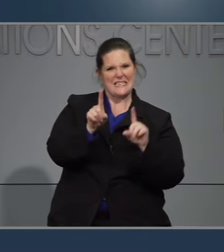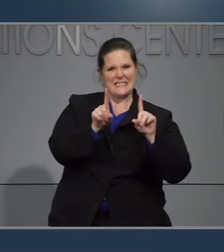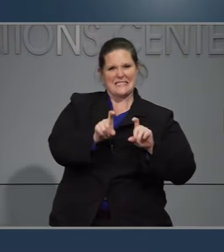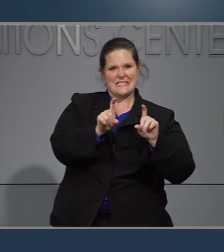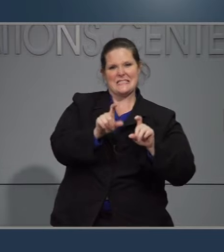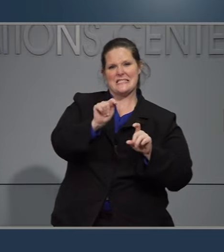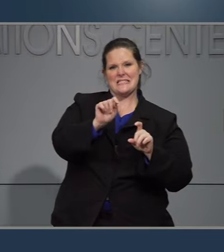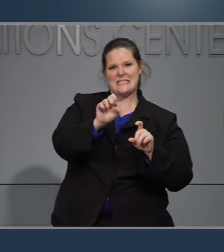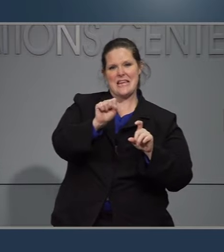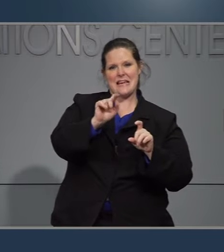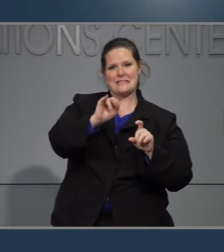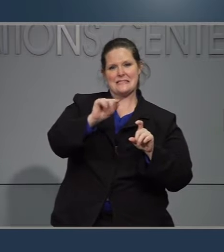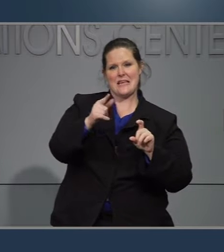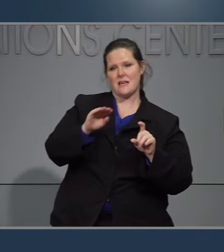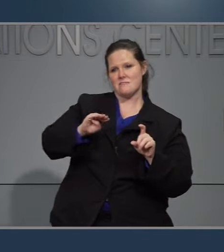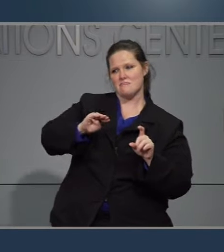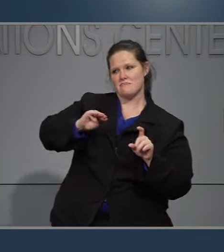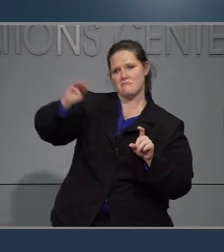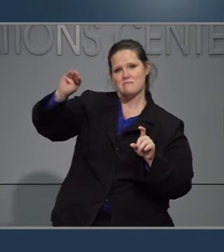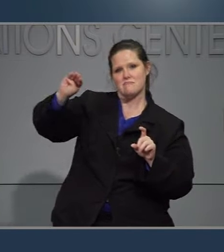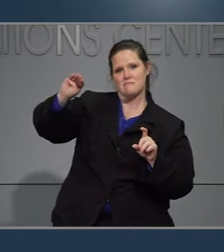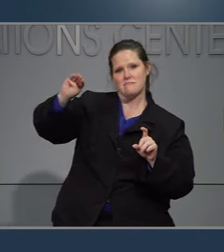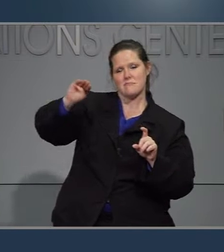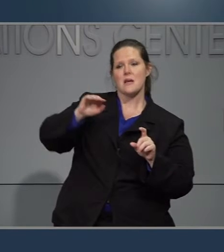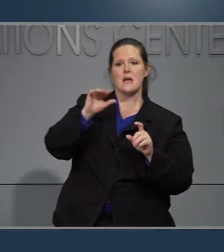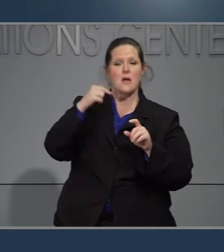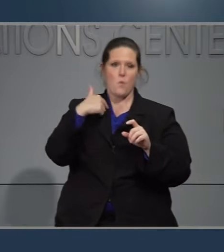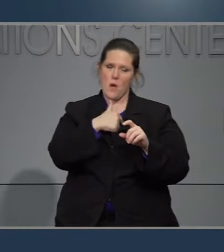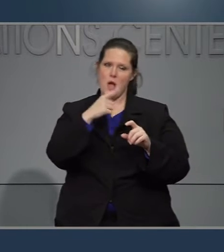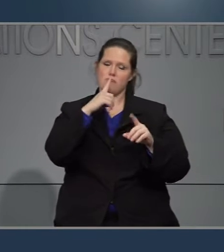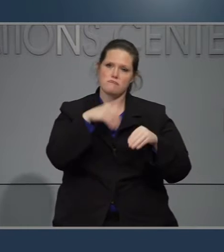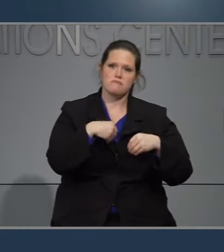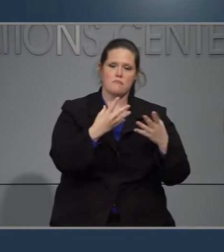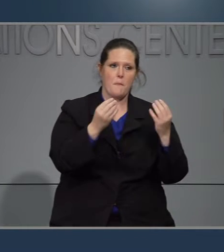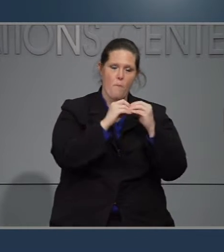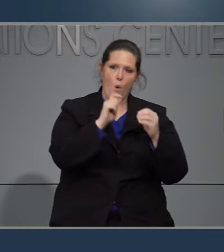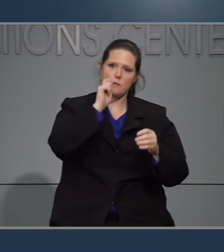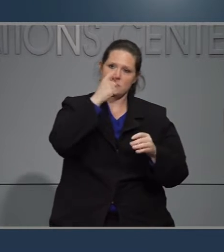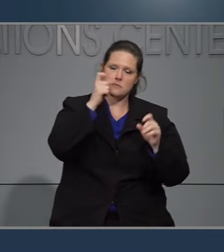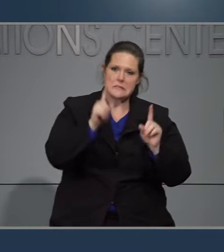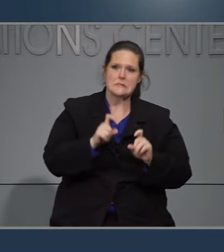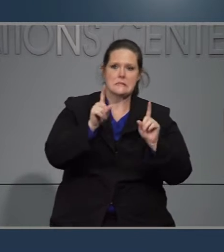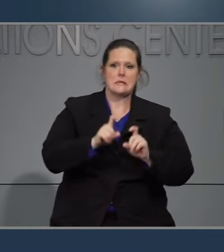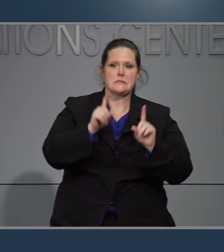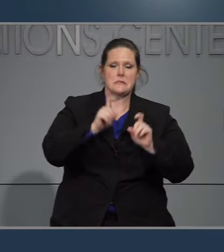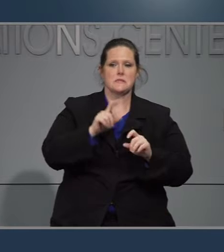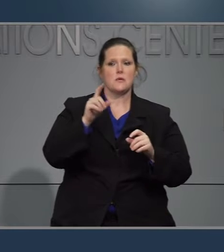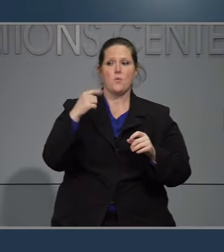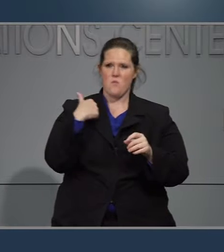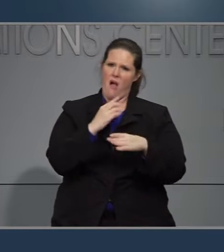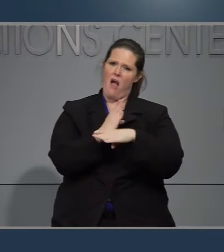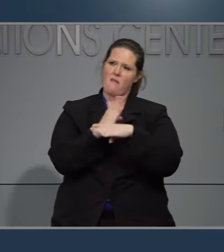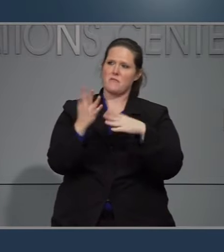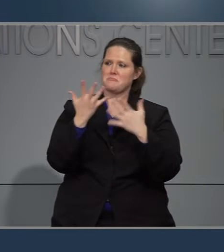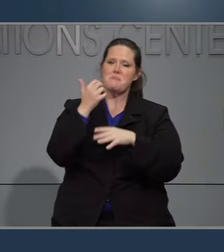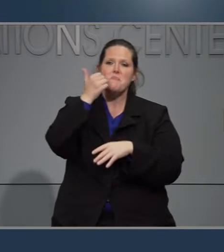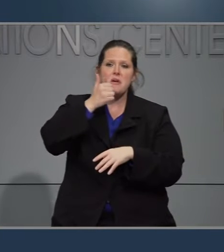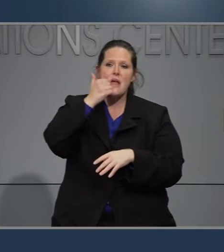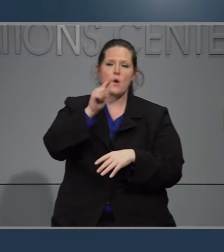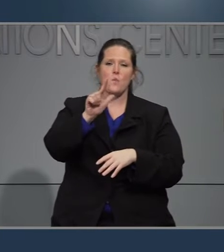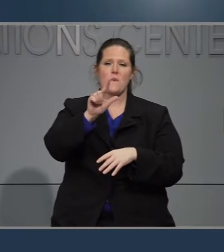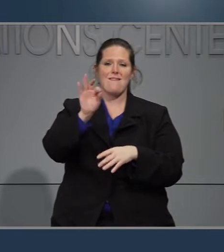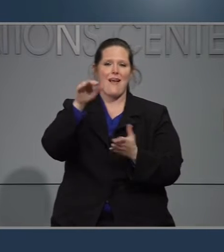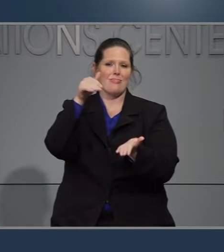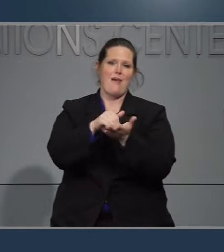haciendo muchas pruebas, como promedio 29,000 pruebas por día en la semana pasada. Pero como usted me ha escuchado decir repetidas veces,